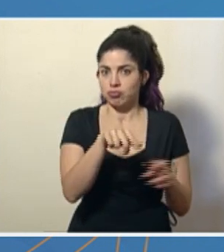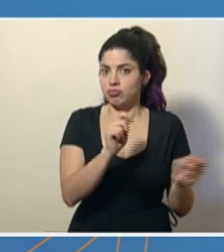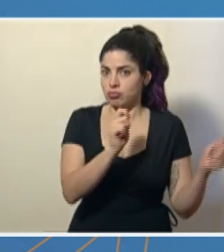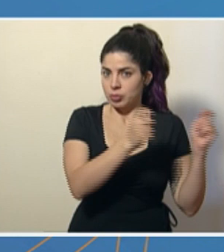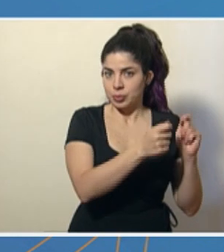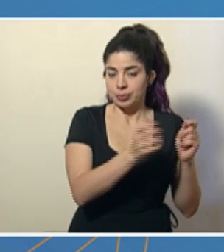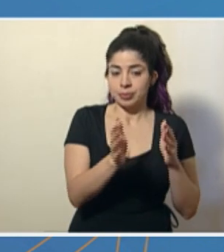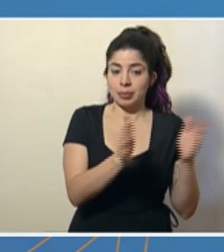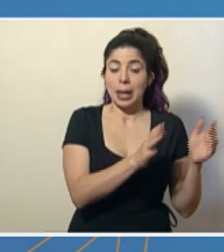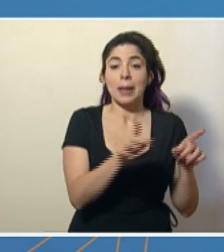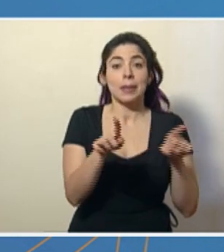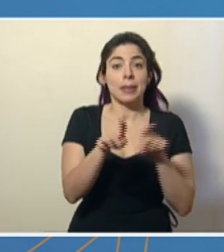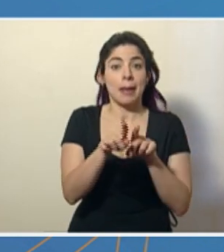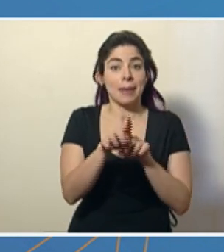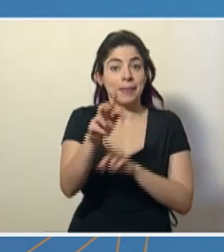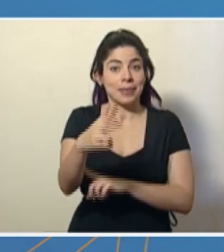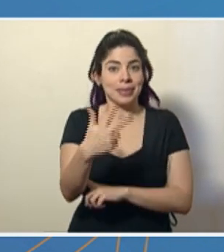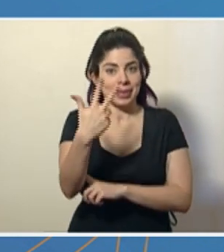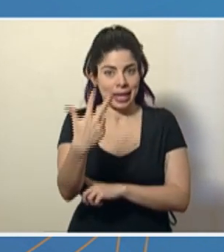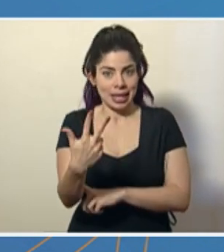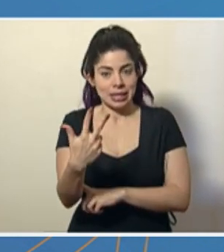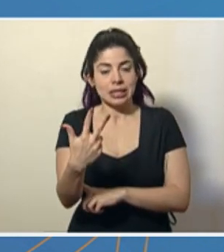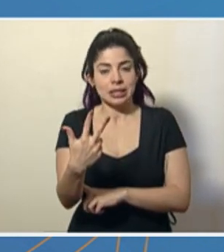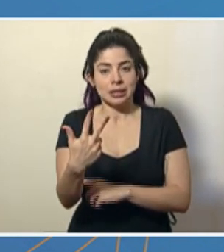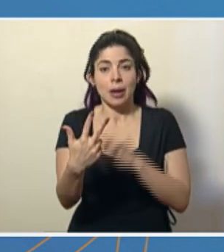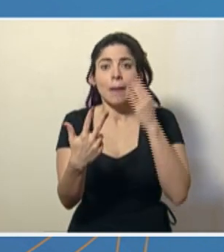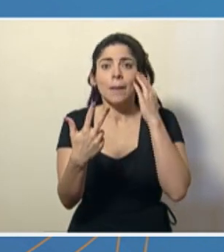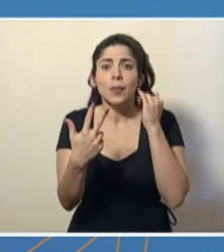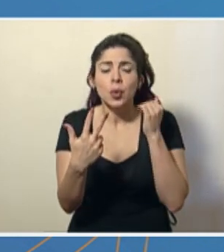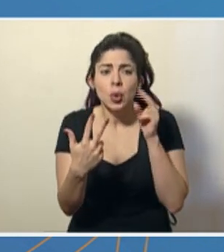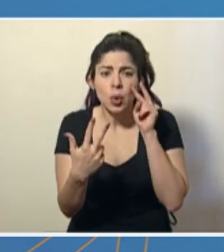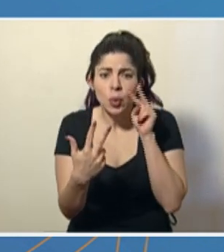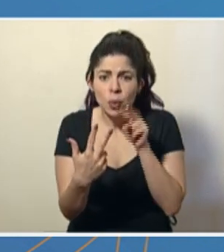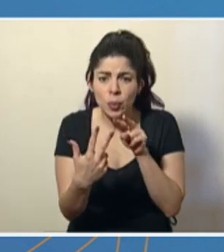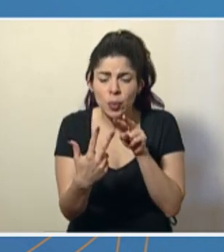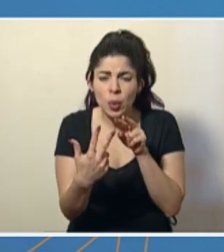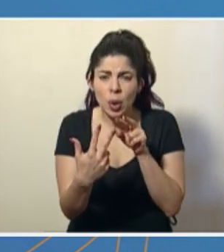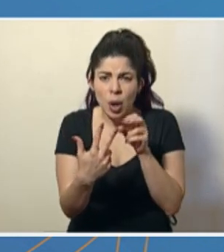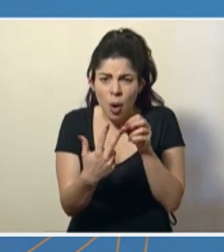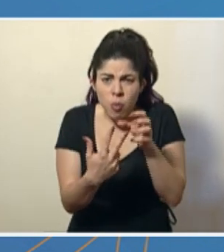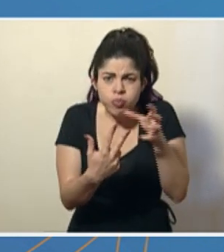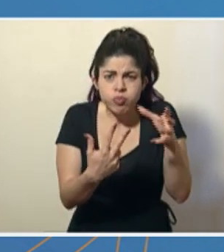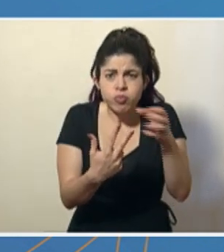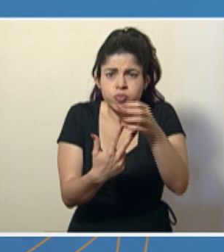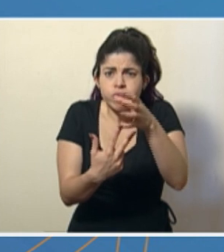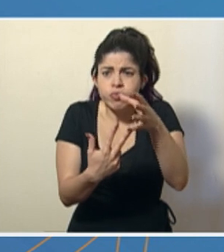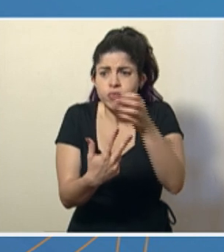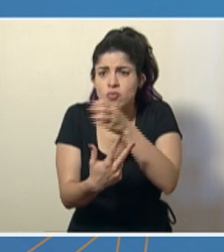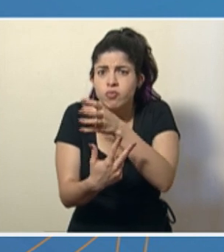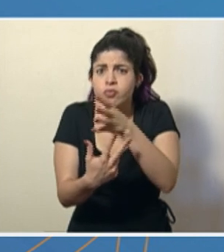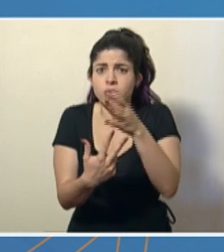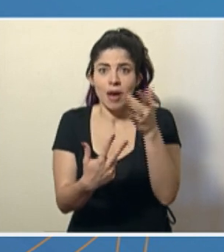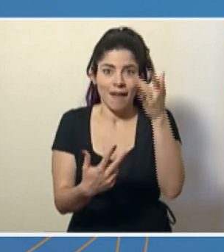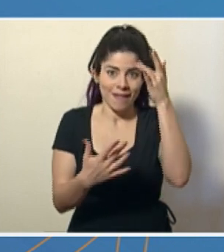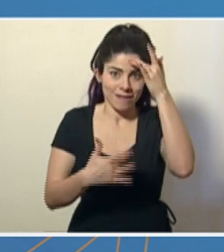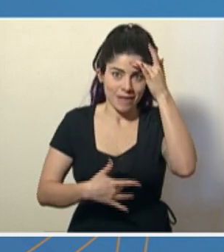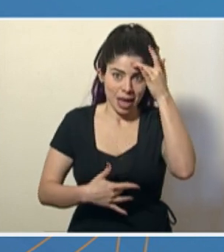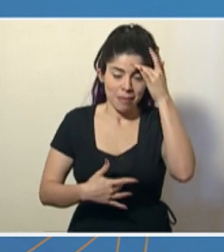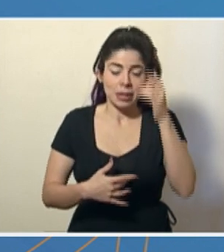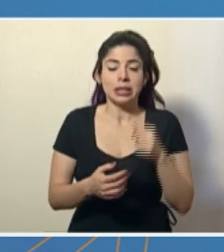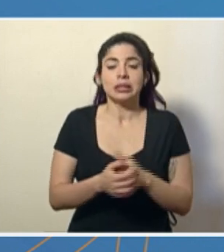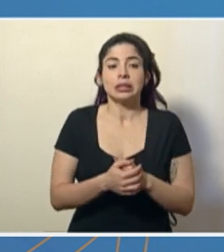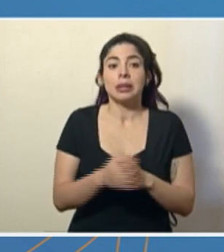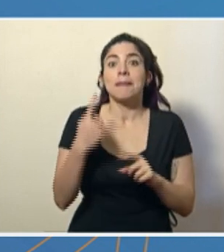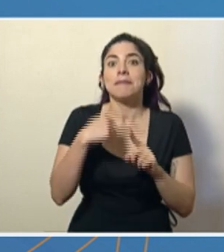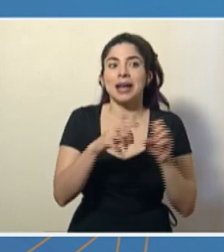También 3 cantones, a partir de un aumento importante en el número de casos y por ende en las